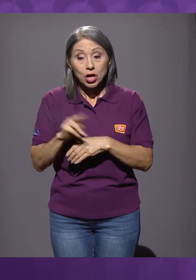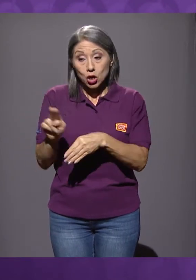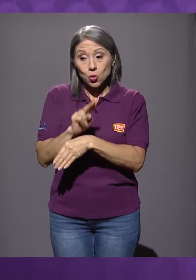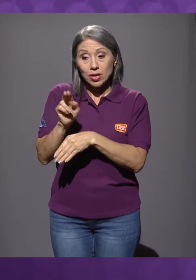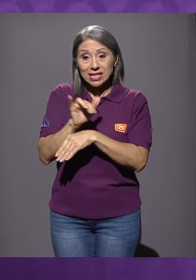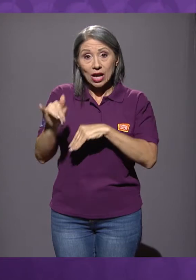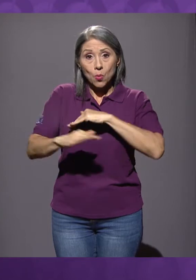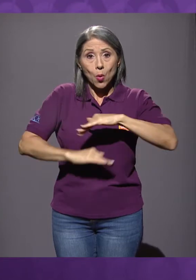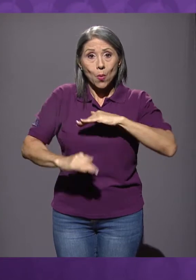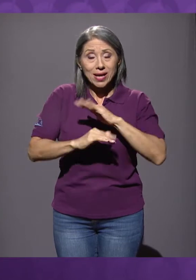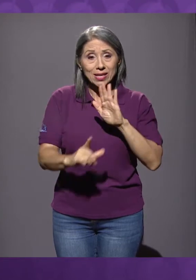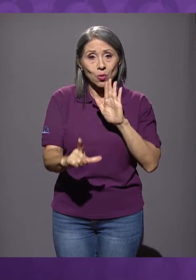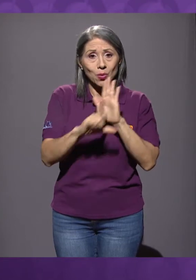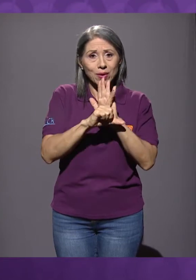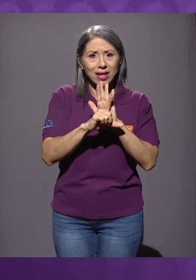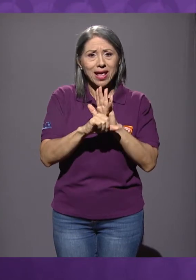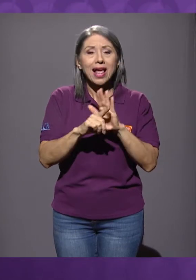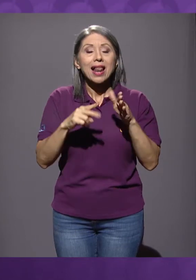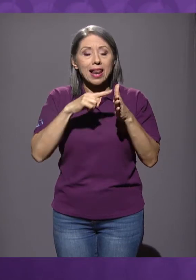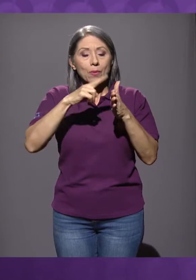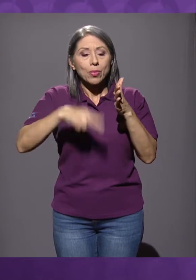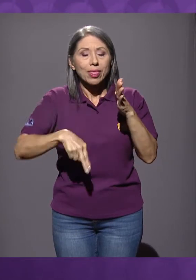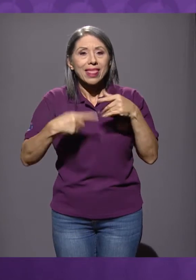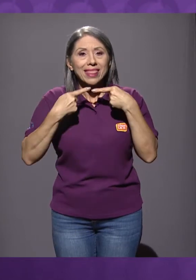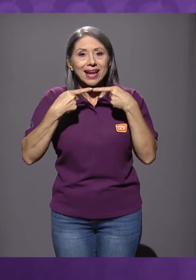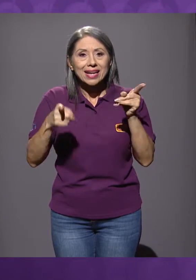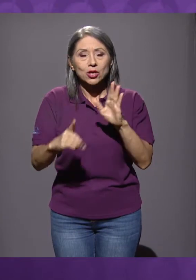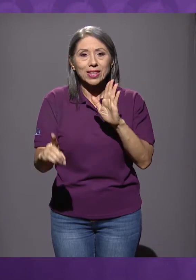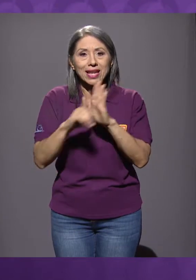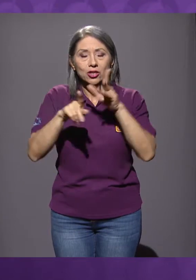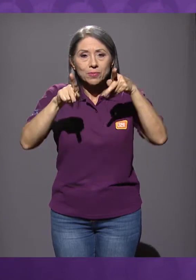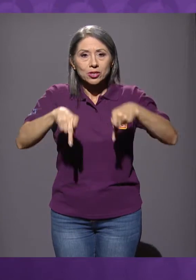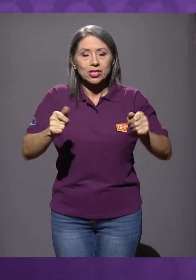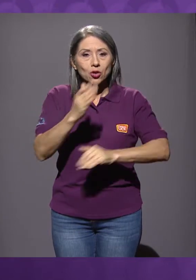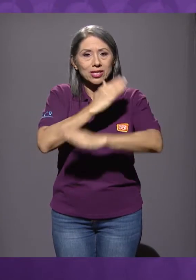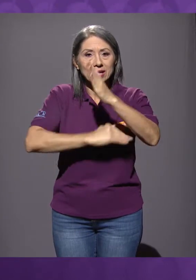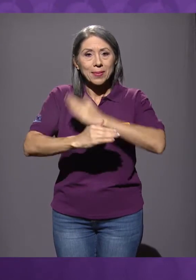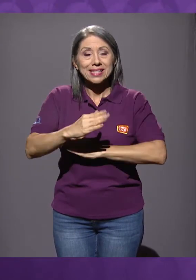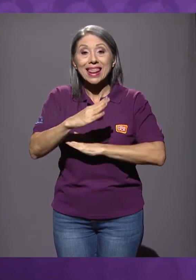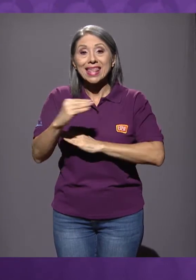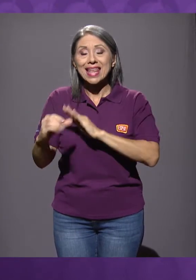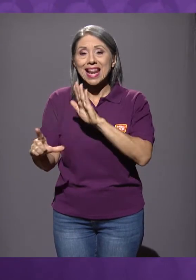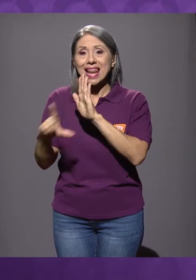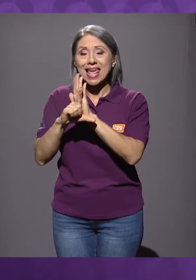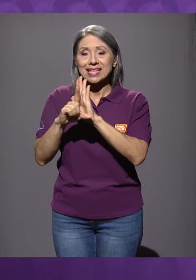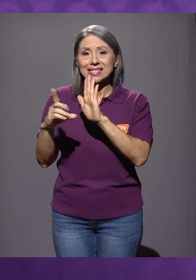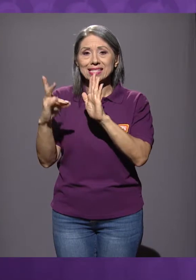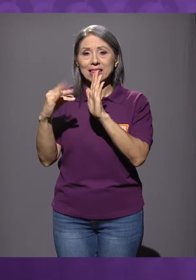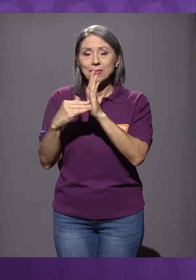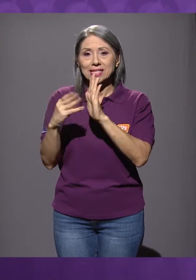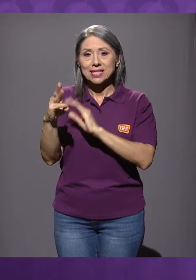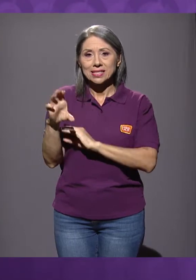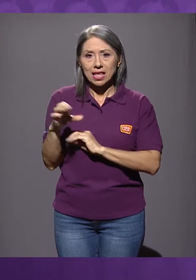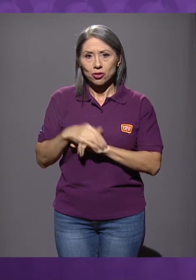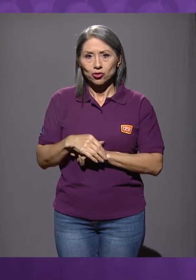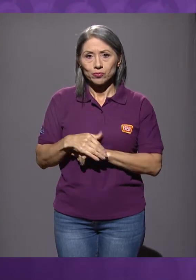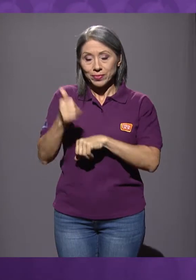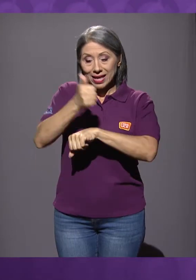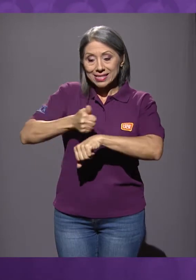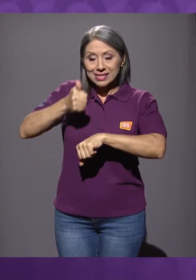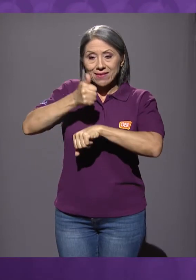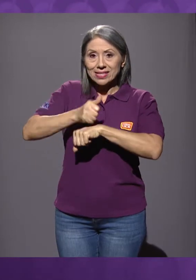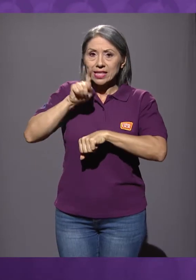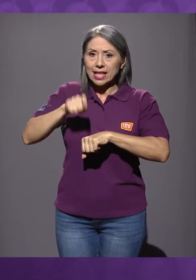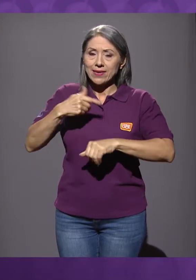marco jurídico la Declaración de los Derechos de las Personas con Discapacidad y la Ley 7600, estipulando que se